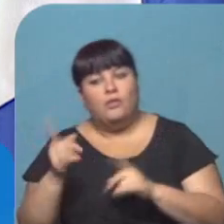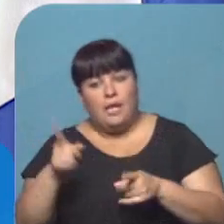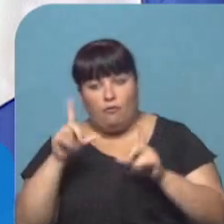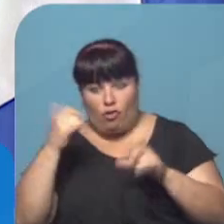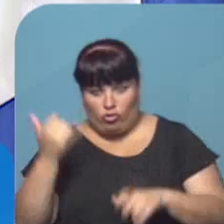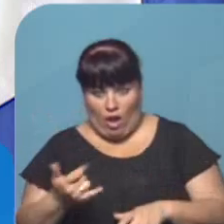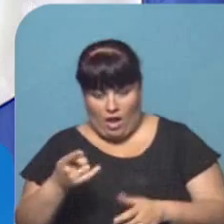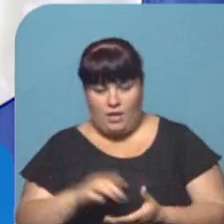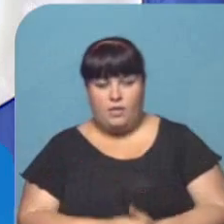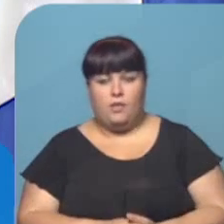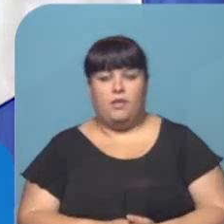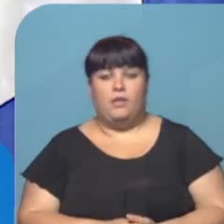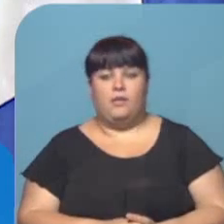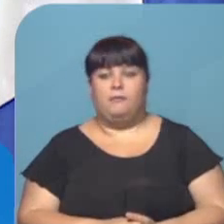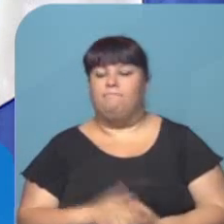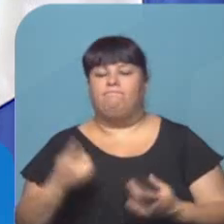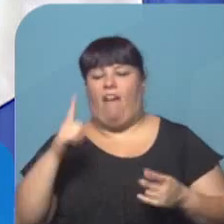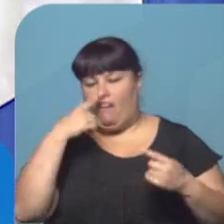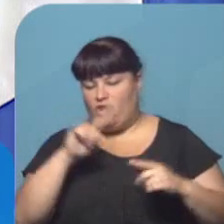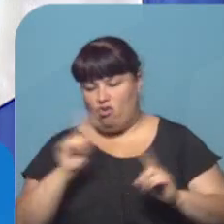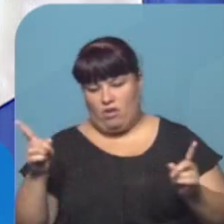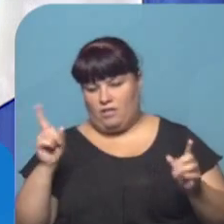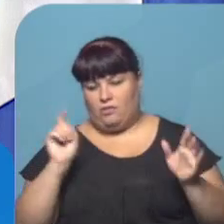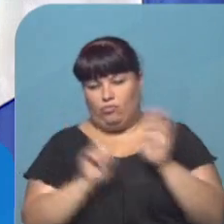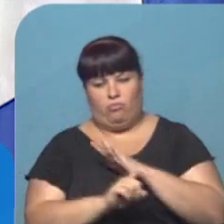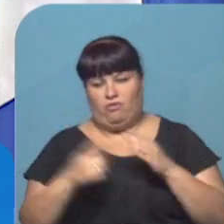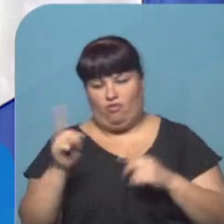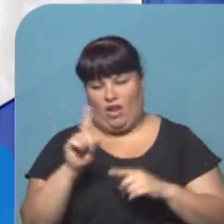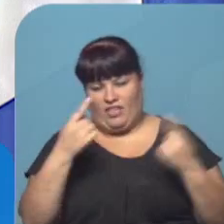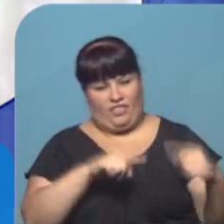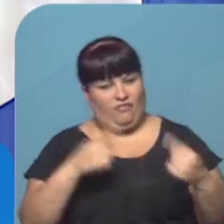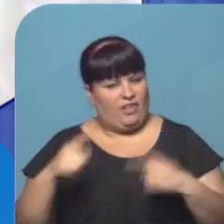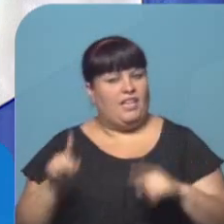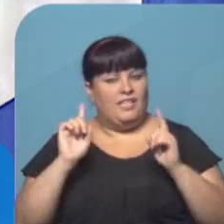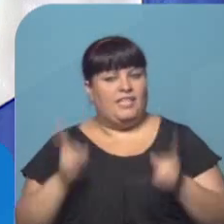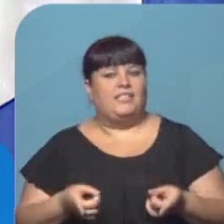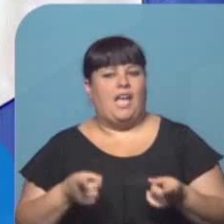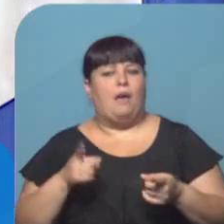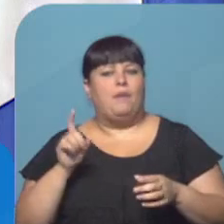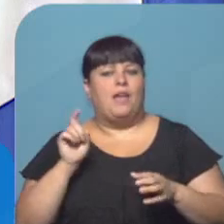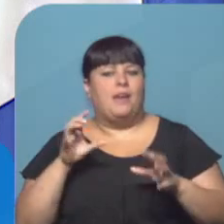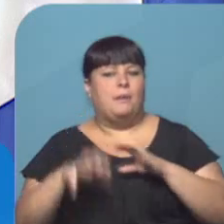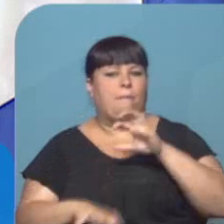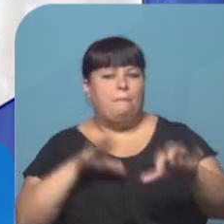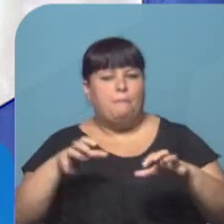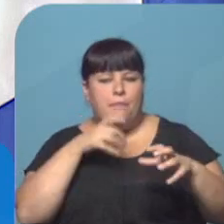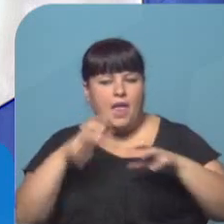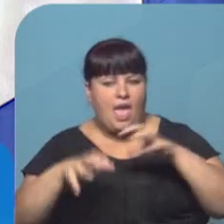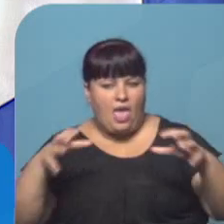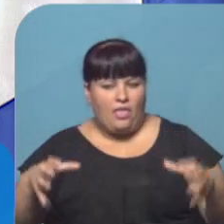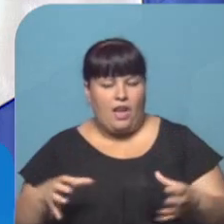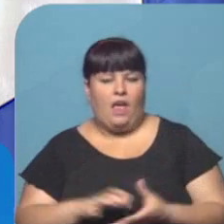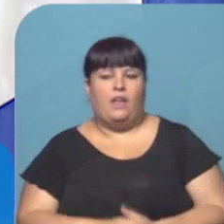foto, que no coincide obviamente con el submarino. Se trata también de una formación rocosa.